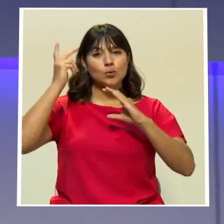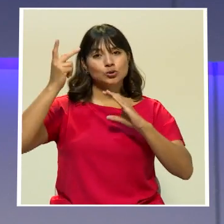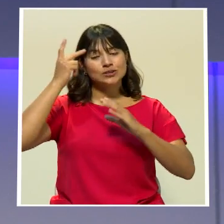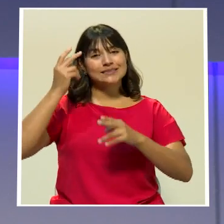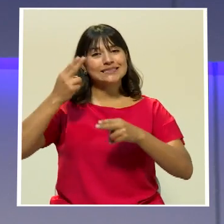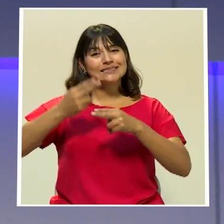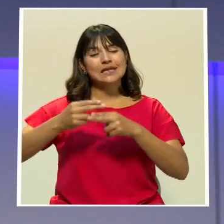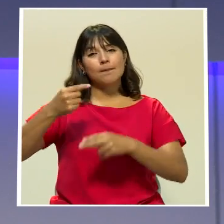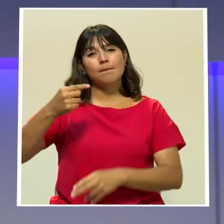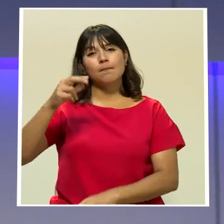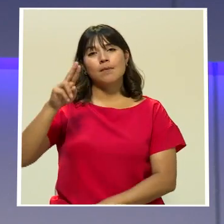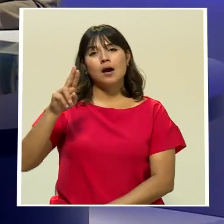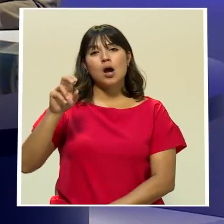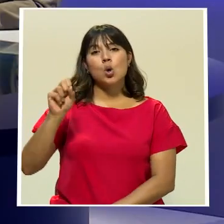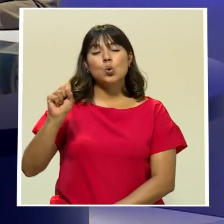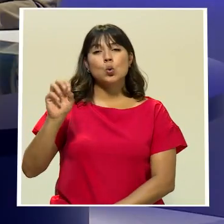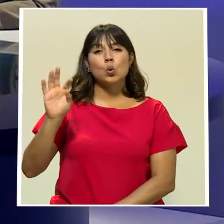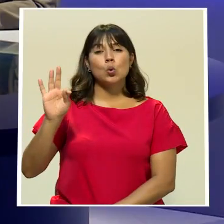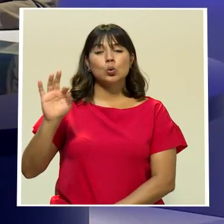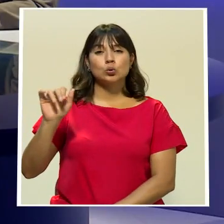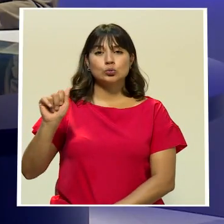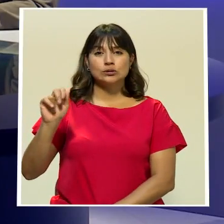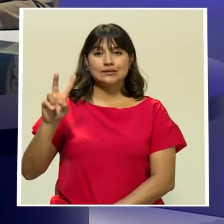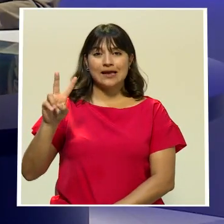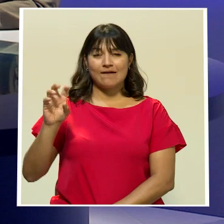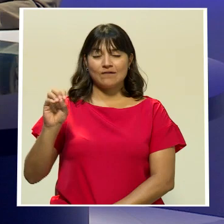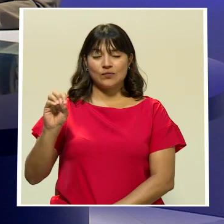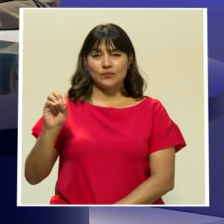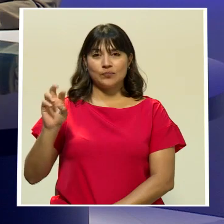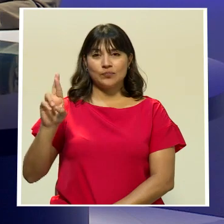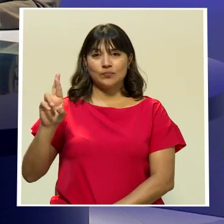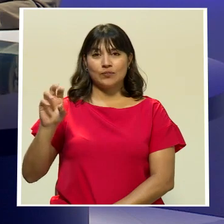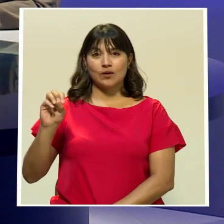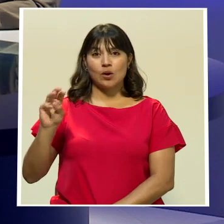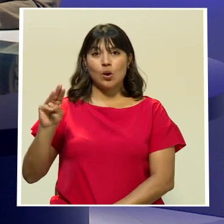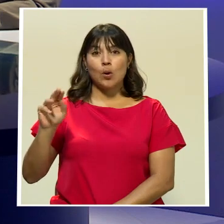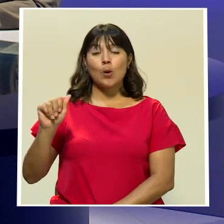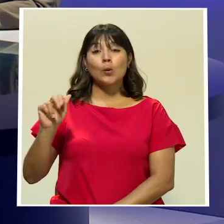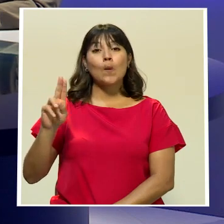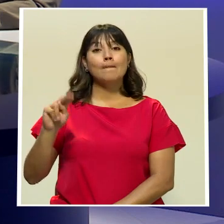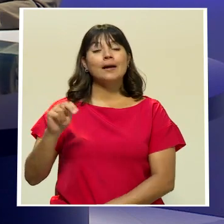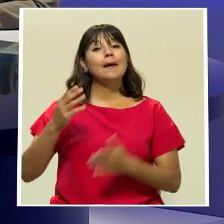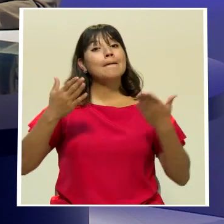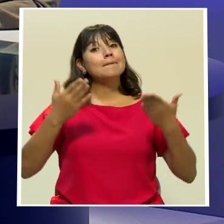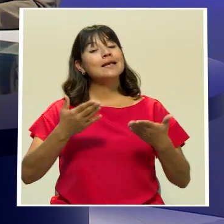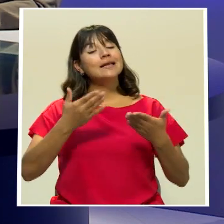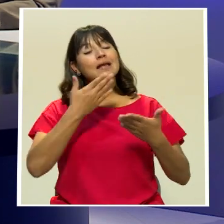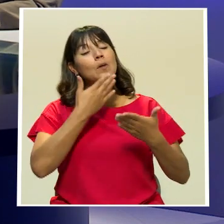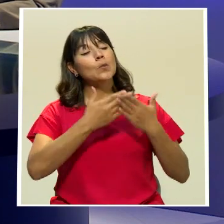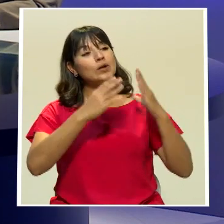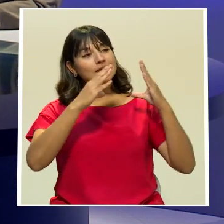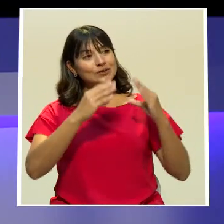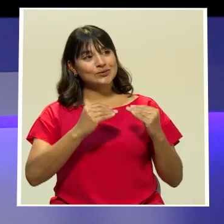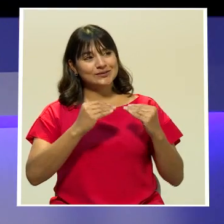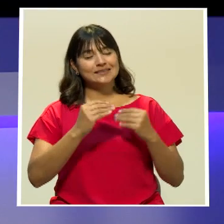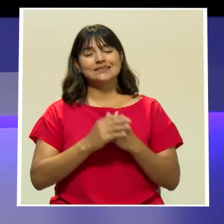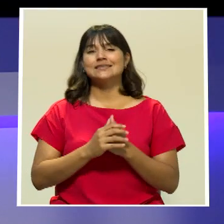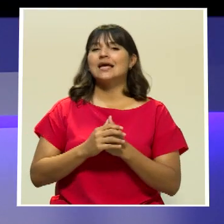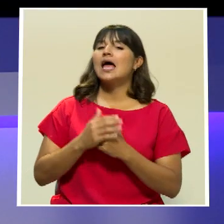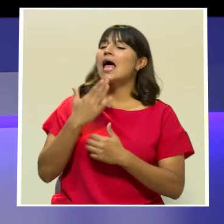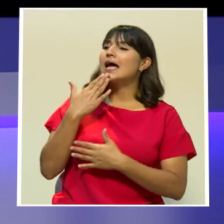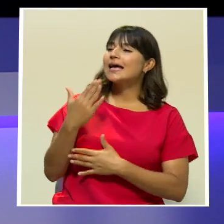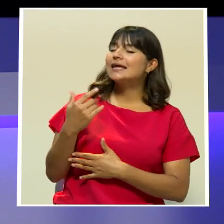Gustavo Román Jacobo. Buenas noches, Gustavo. Bienvenido al set de Costa Rica Noticias. Muy buenas noches, Ernesto. Yo encantado de estar aquí